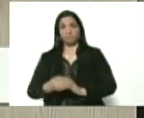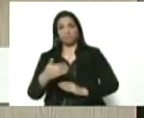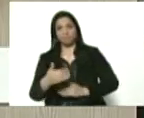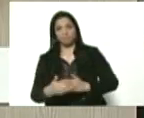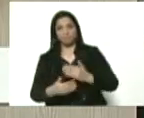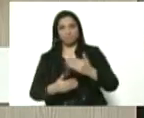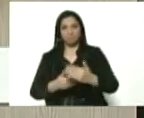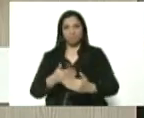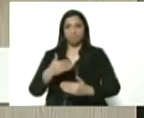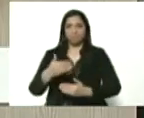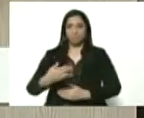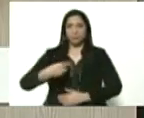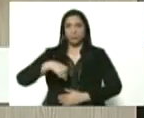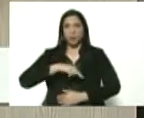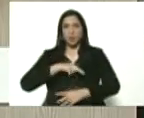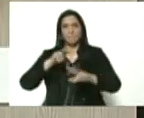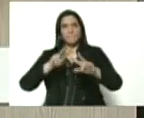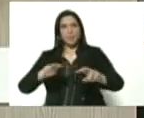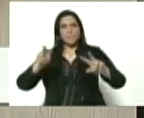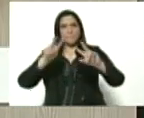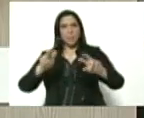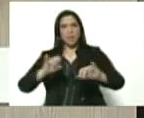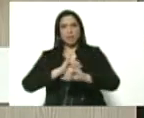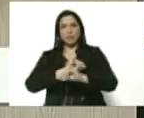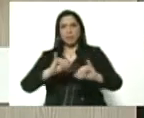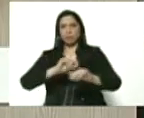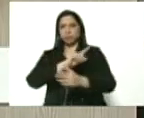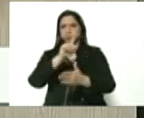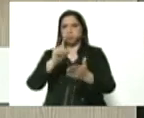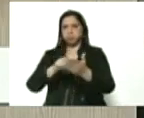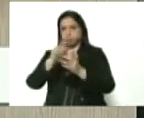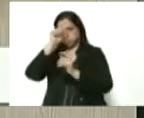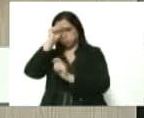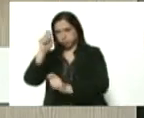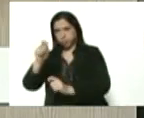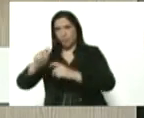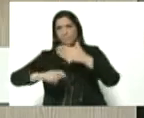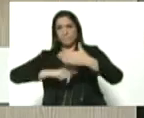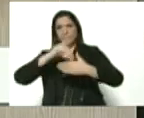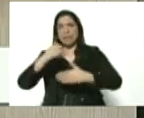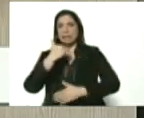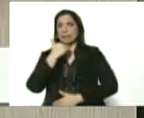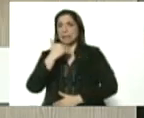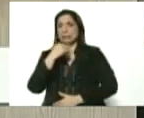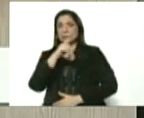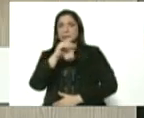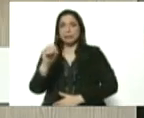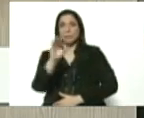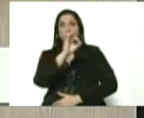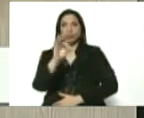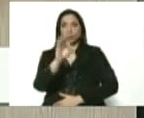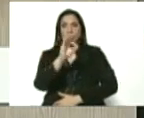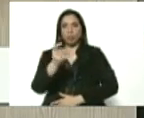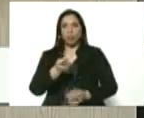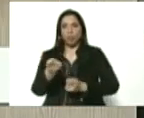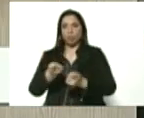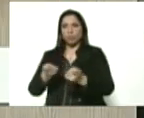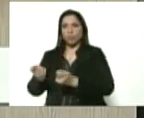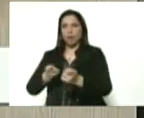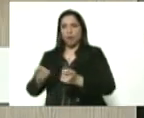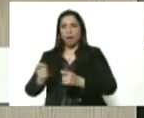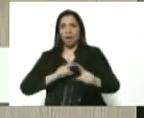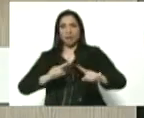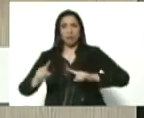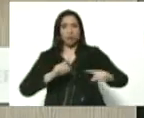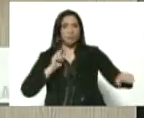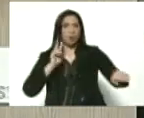avanzado en la investigación y ya está completamente develado el plan y casi 100% controlado la acción violenta que tenían